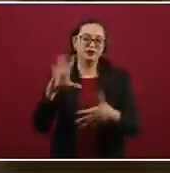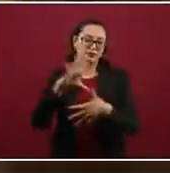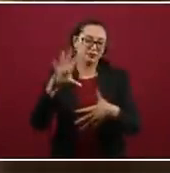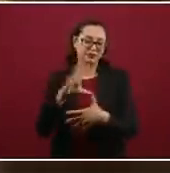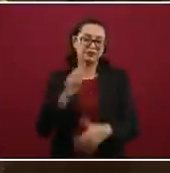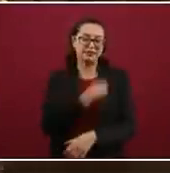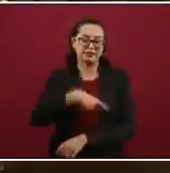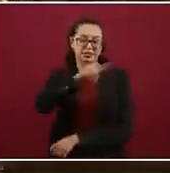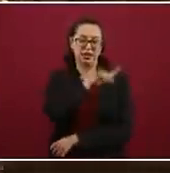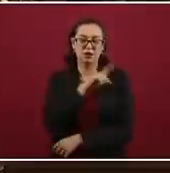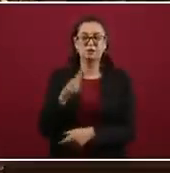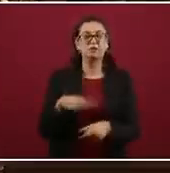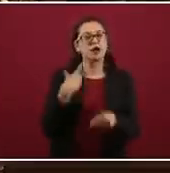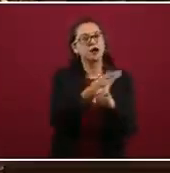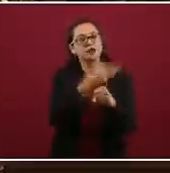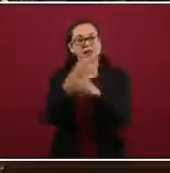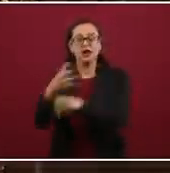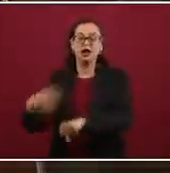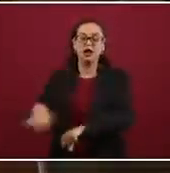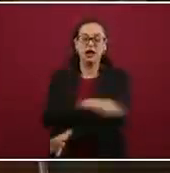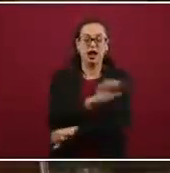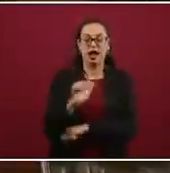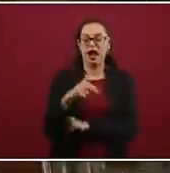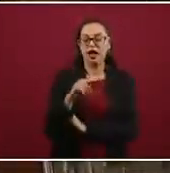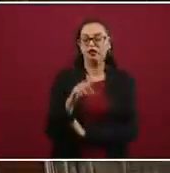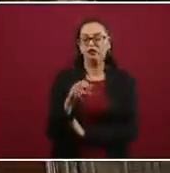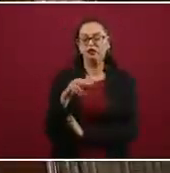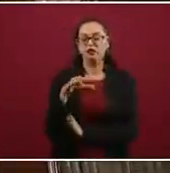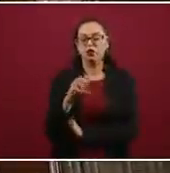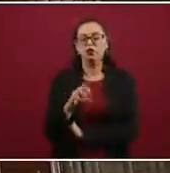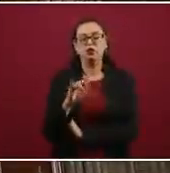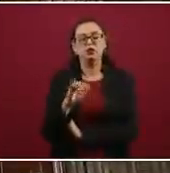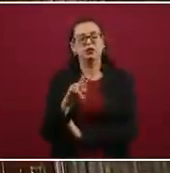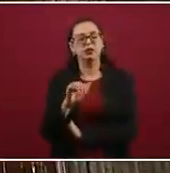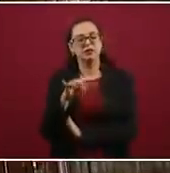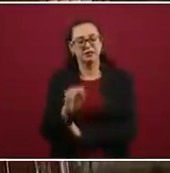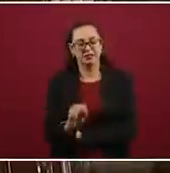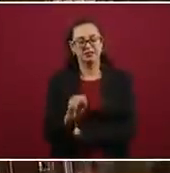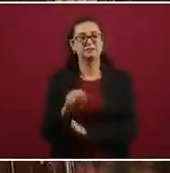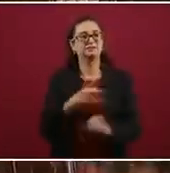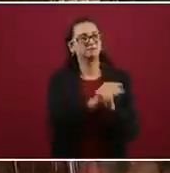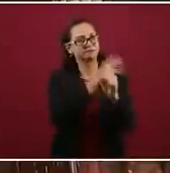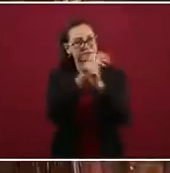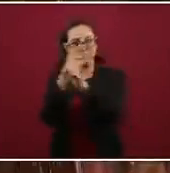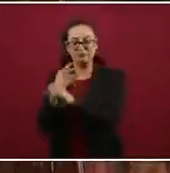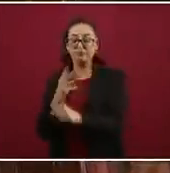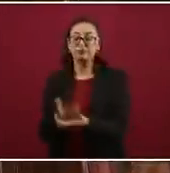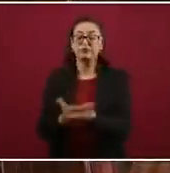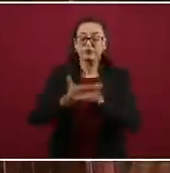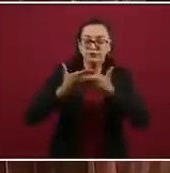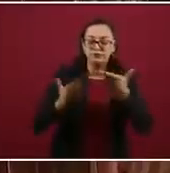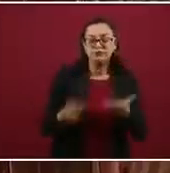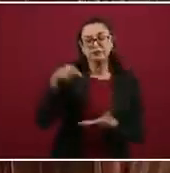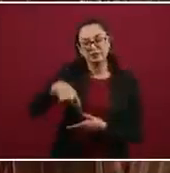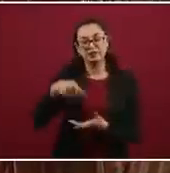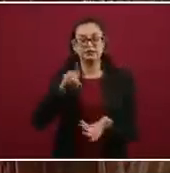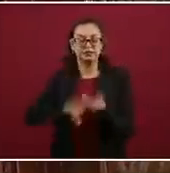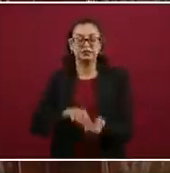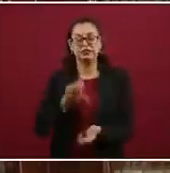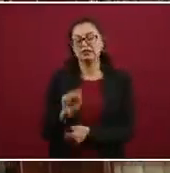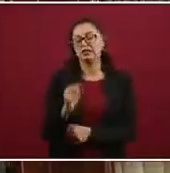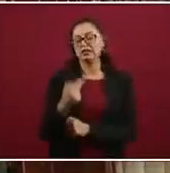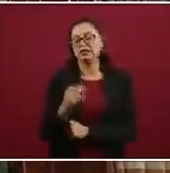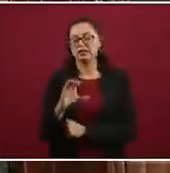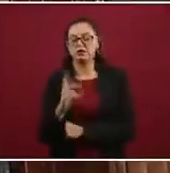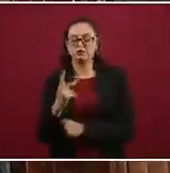este salón fue remodelado por el arquitecto Antonio Rivas Mercado y hoy en día es un salón de protocolo de la Secretaría de Hacienda que se